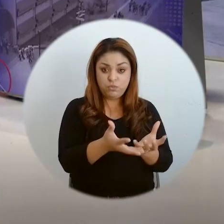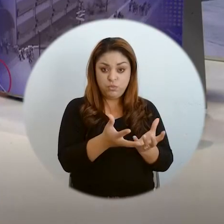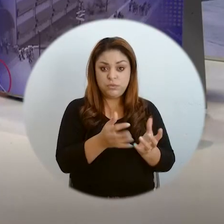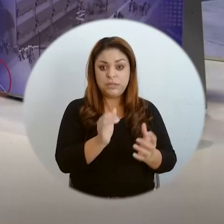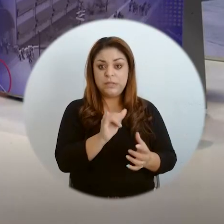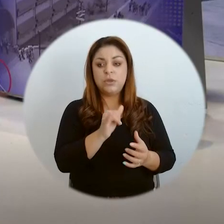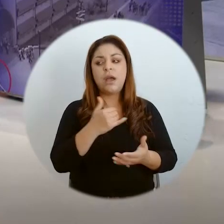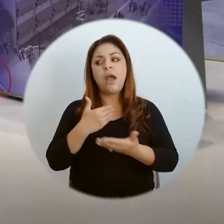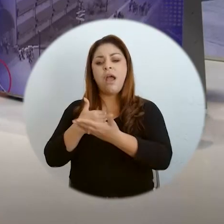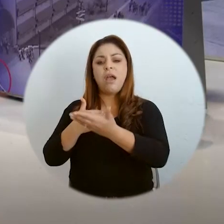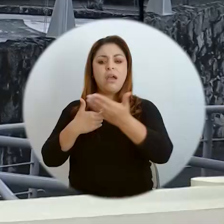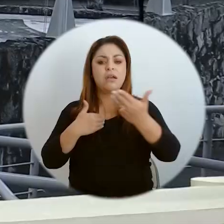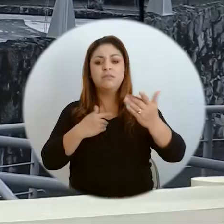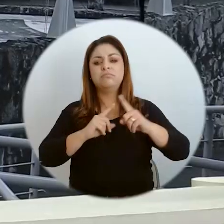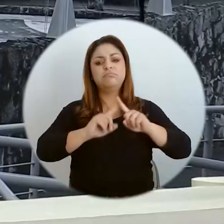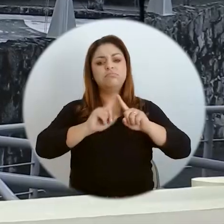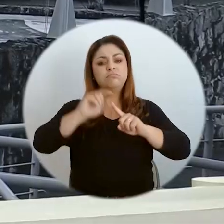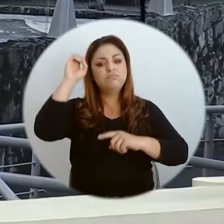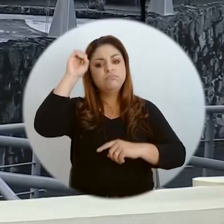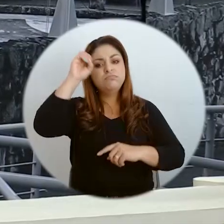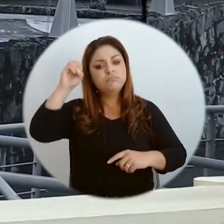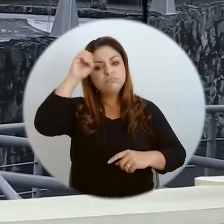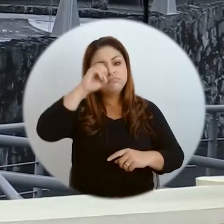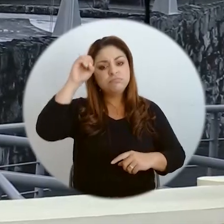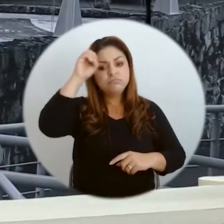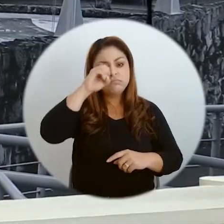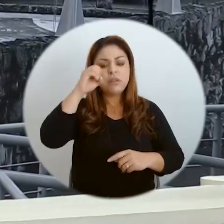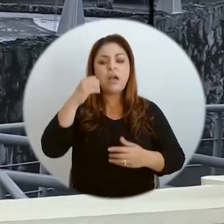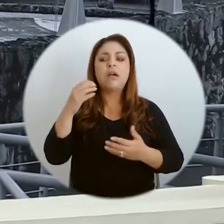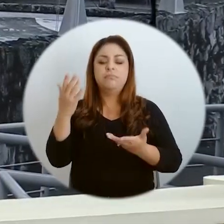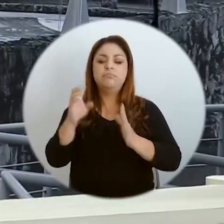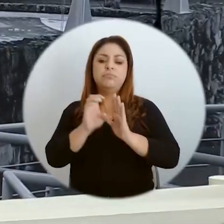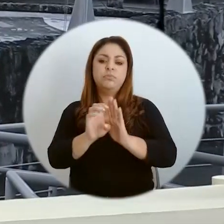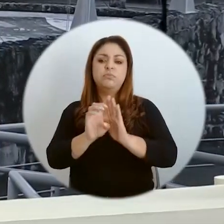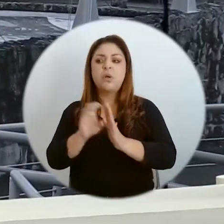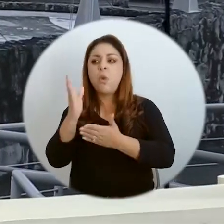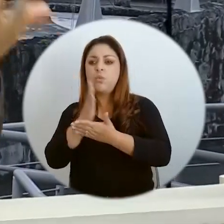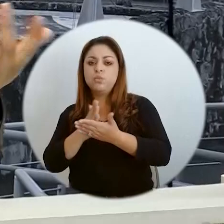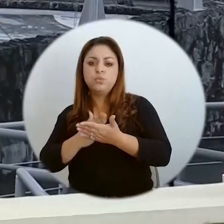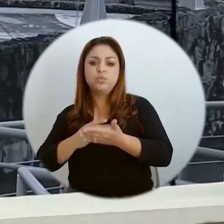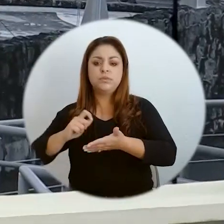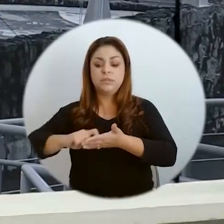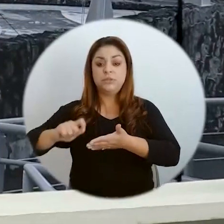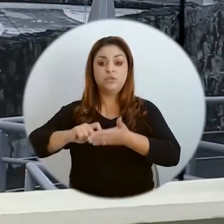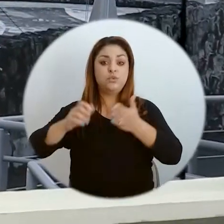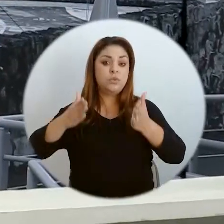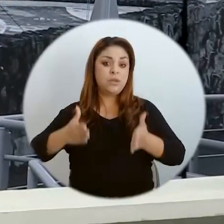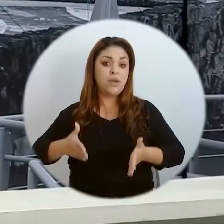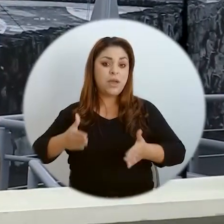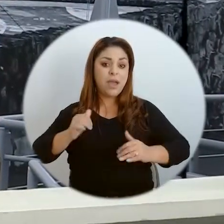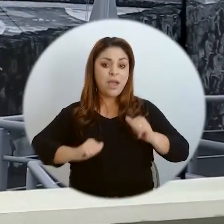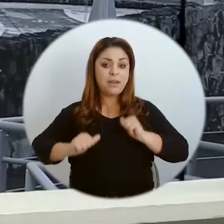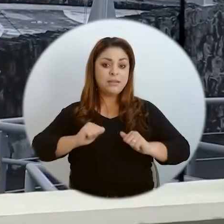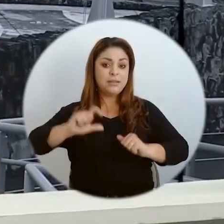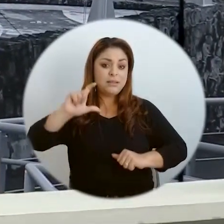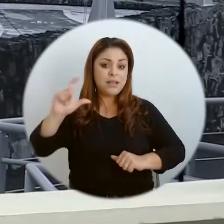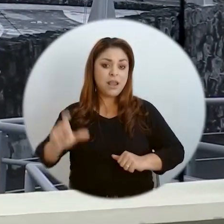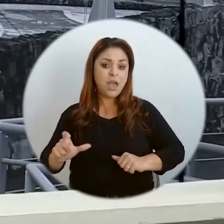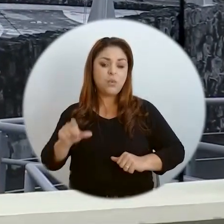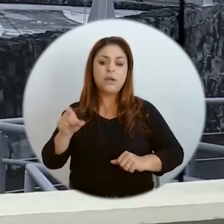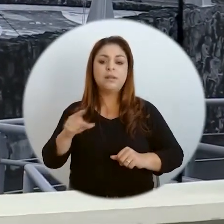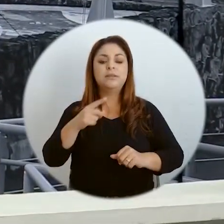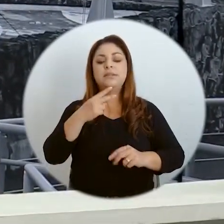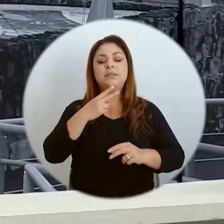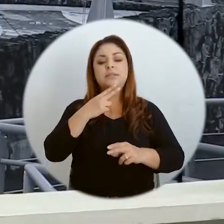a caracterizar de una manera o de otra. Hay quienes hablan, por ejemplo, hay un historiador italiano, Enzo Traverso, él habla de